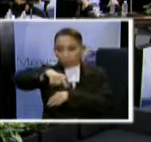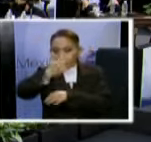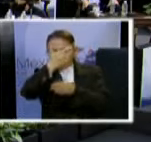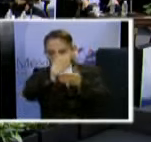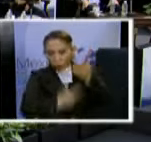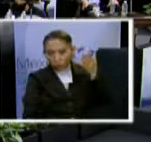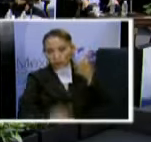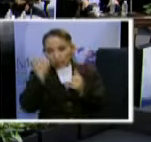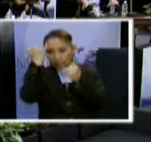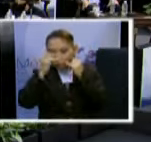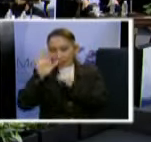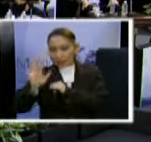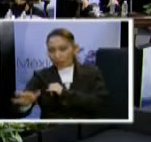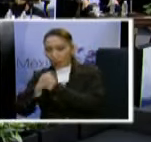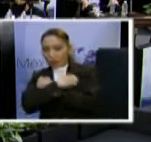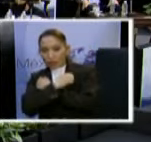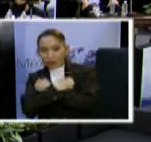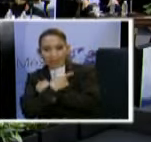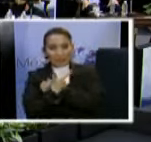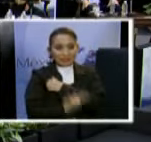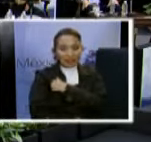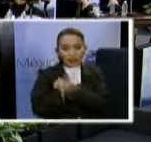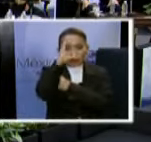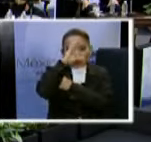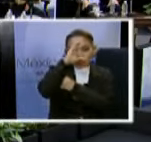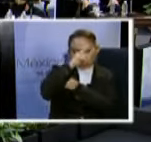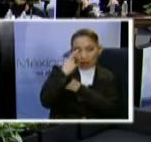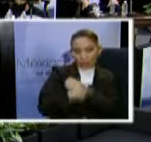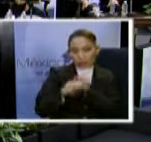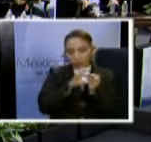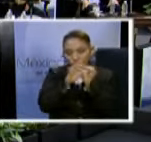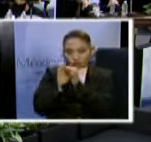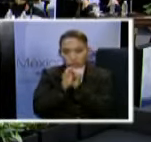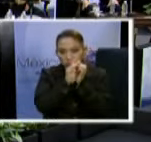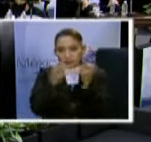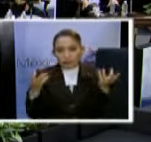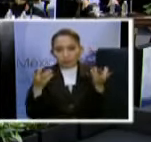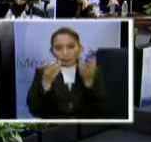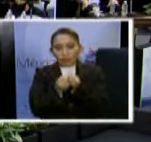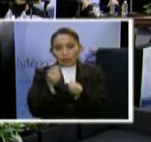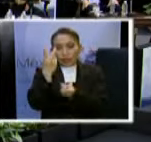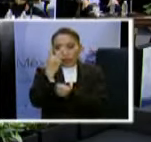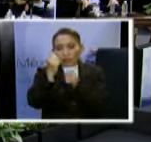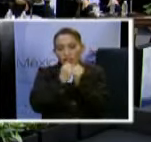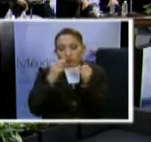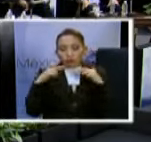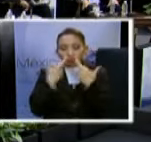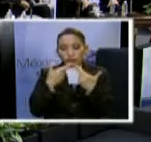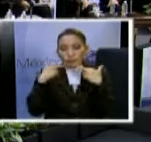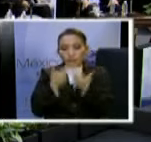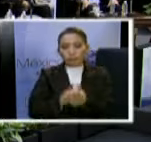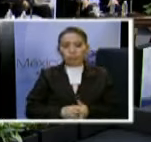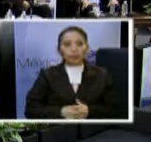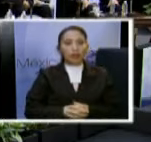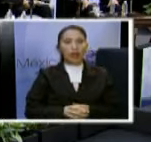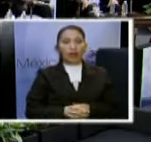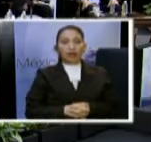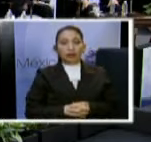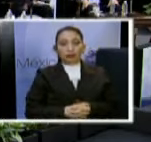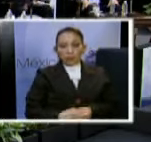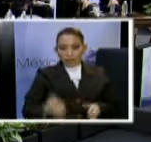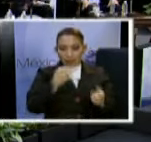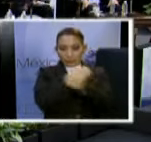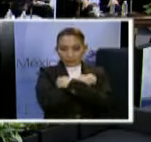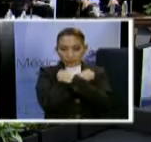en innovación, 5 en educación, 7 en cultura. Es un mecanismo que se reúne cada 2 años. Y en educación